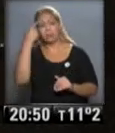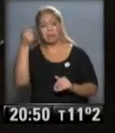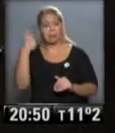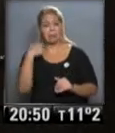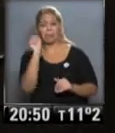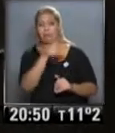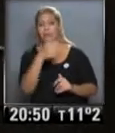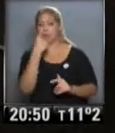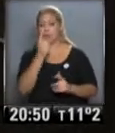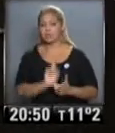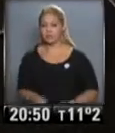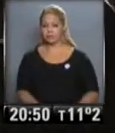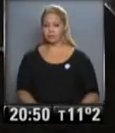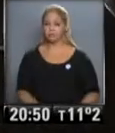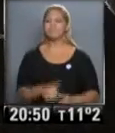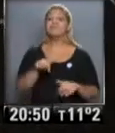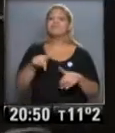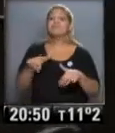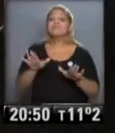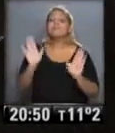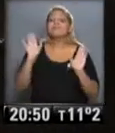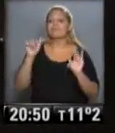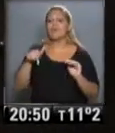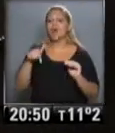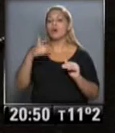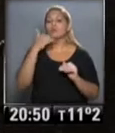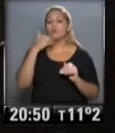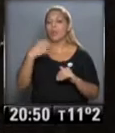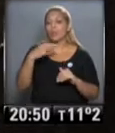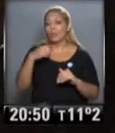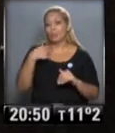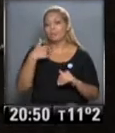yo, ¿no? Pero bueno, no sé. Habrá estado en él. Hoy estará dando cuenta de lo que hizo, ¿no?